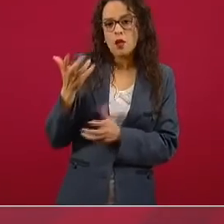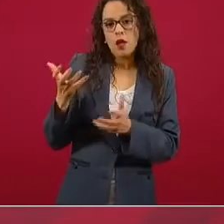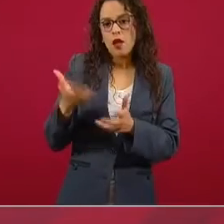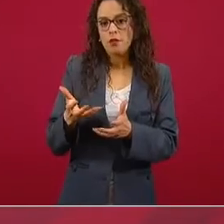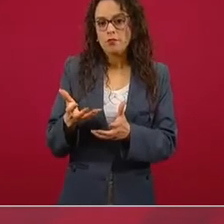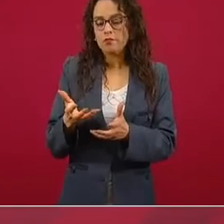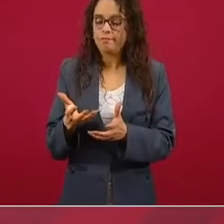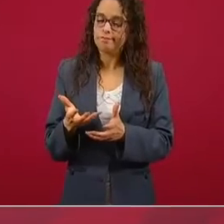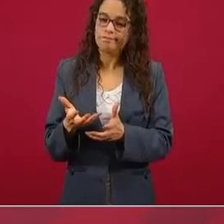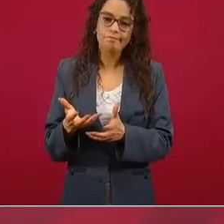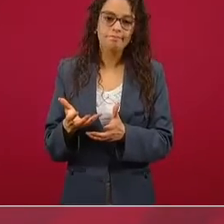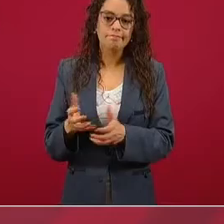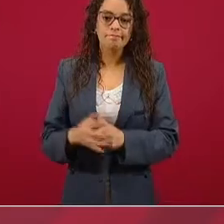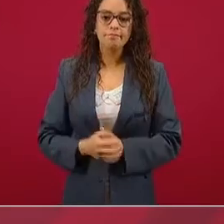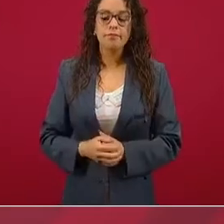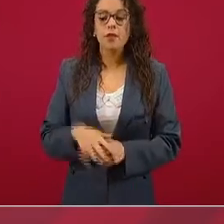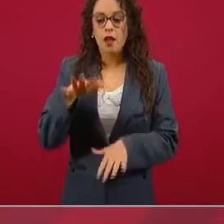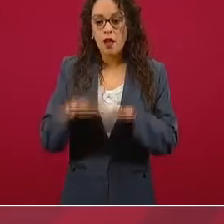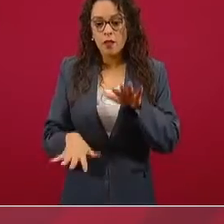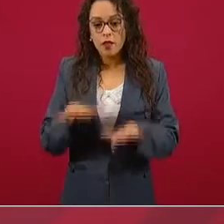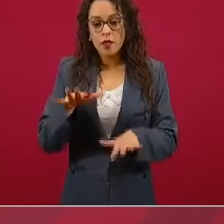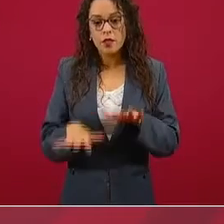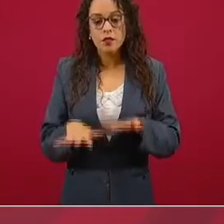A veces hasta